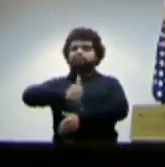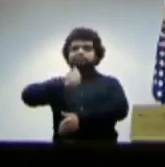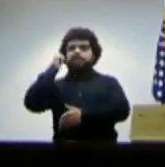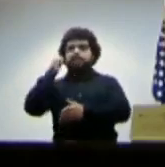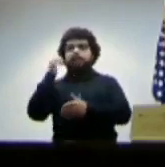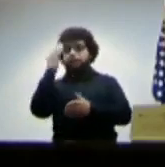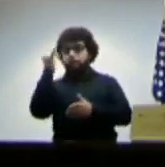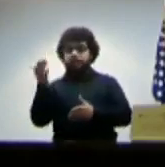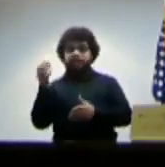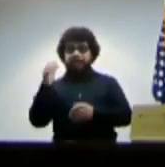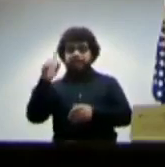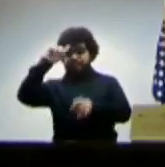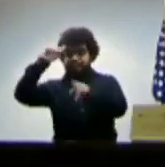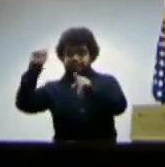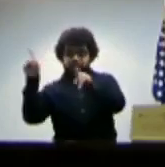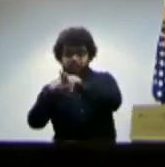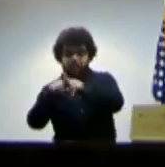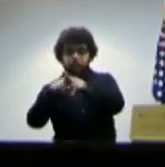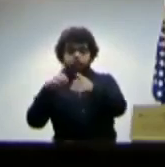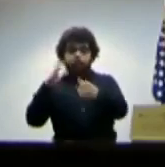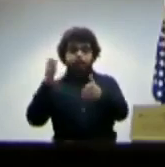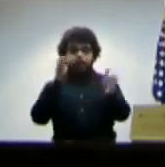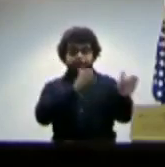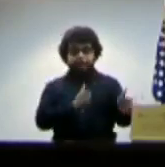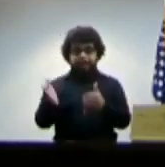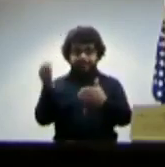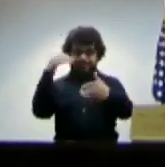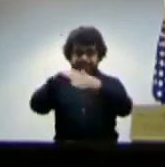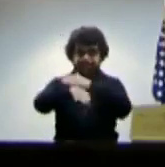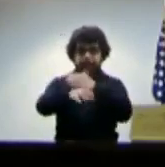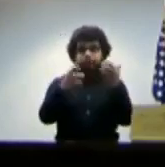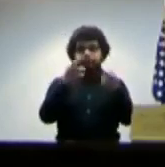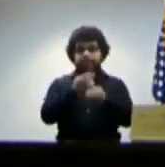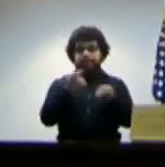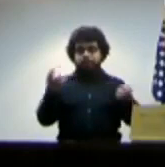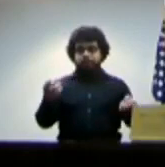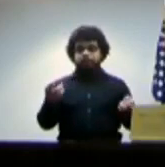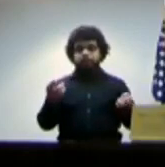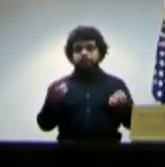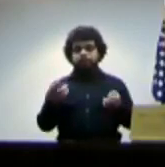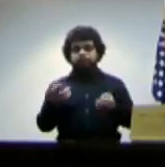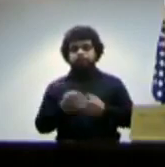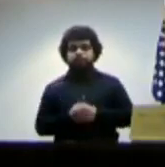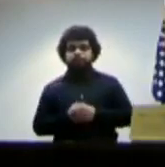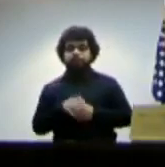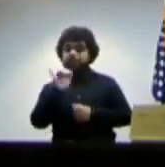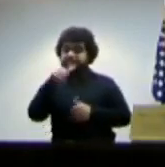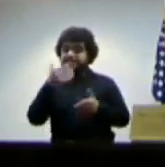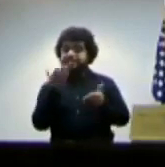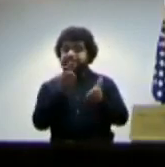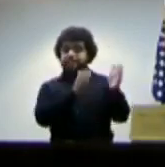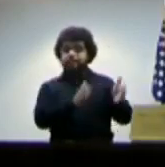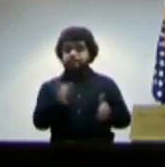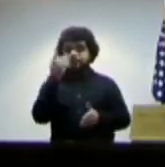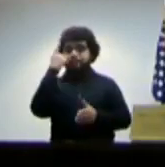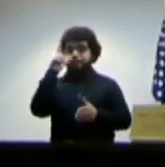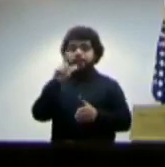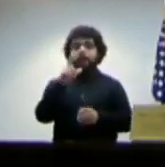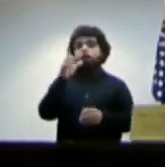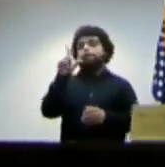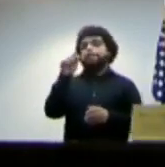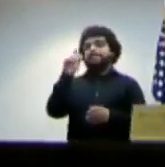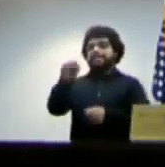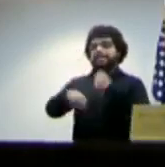el plan integrado de recursos. Tenemos que recordar que el plan integrado de recursos es el plan por los próximos 20 años, correcto, que